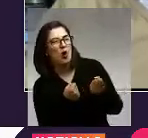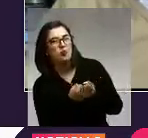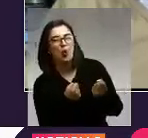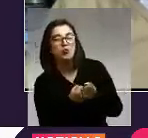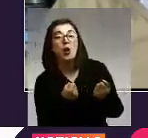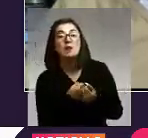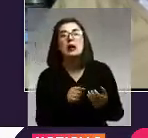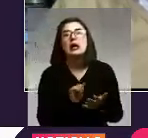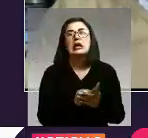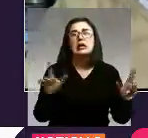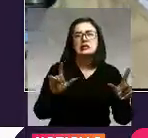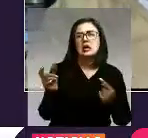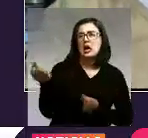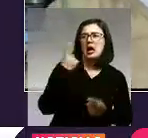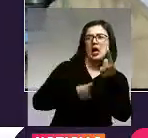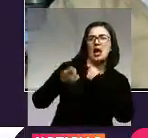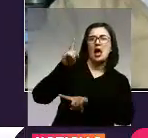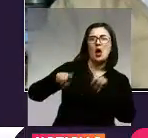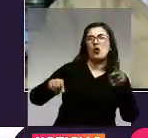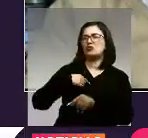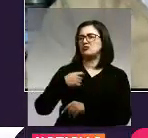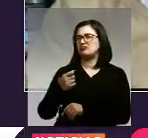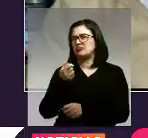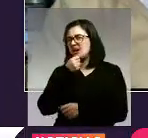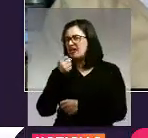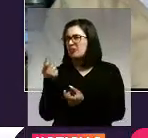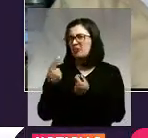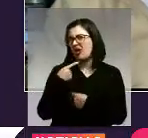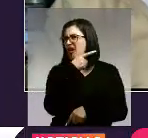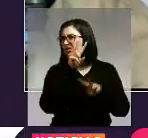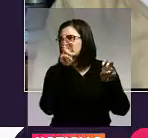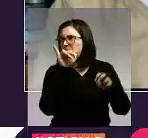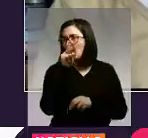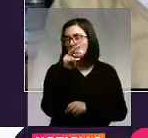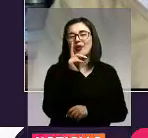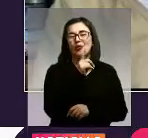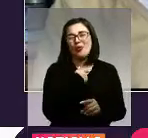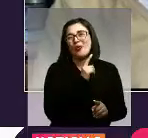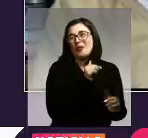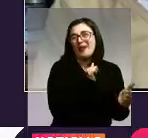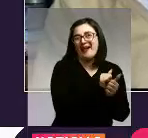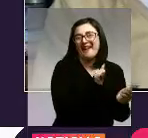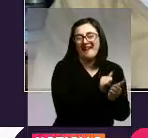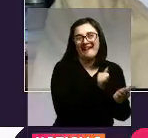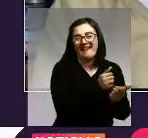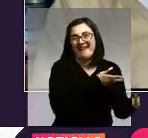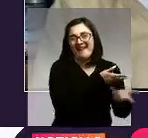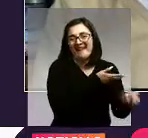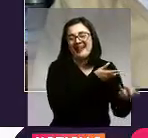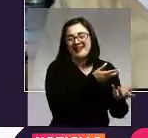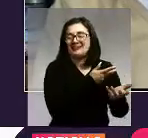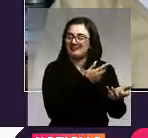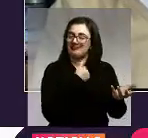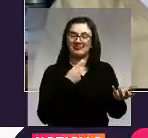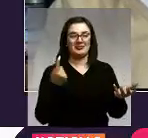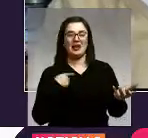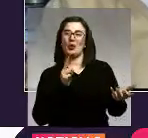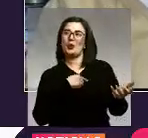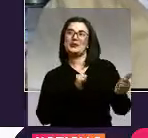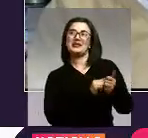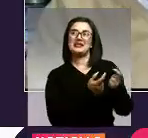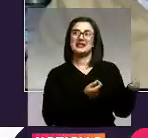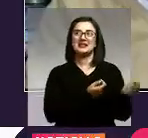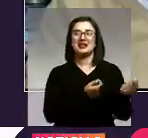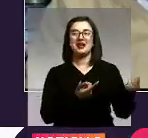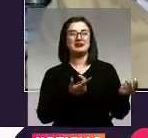nos indagaba y nos preguntaba sobre Juan Pablo Montoya. O sea, tuvimos algo de protagonismo por estar allí, porque no había mucha